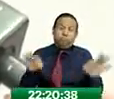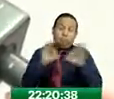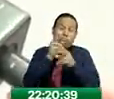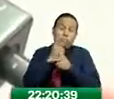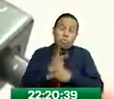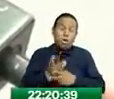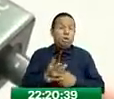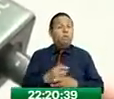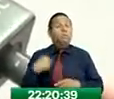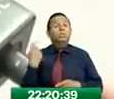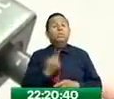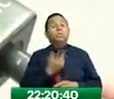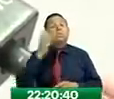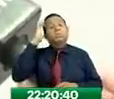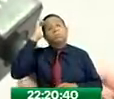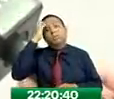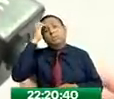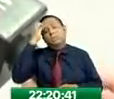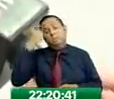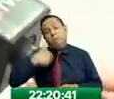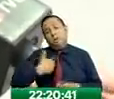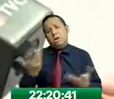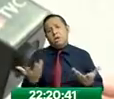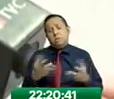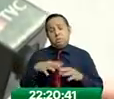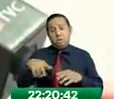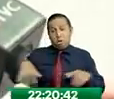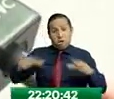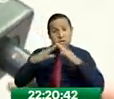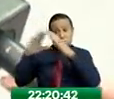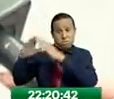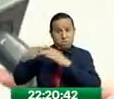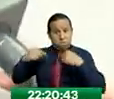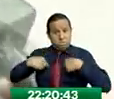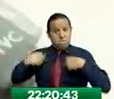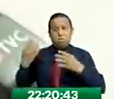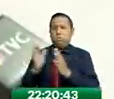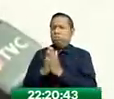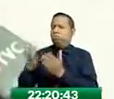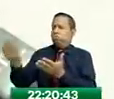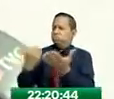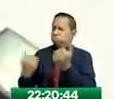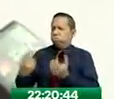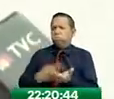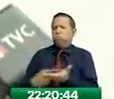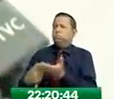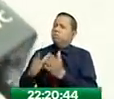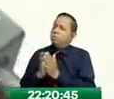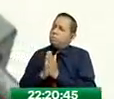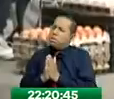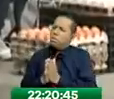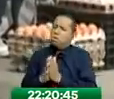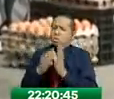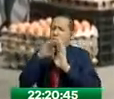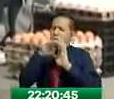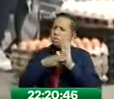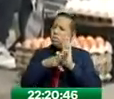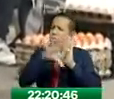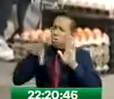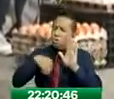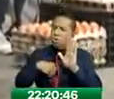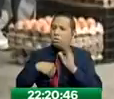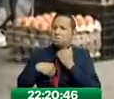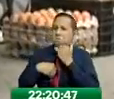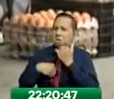ciudadanía, nosotros, como le digo, en el barrio nos hemos reunido, se les ha pedido de favor, pero no hacen caso. Hasta la fecha,